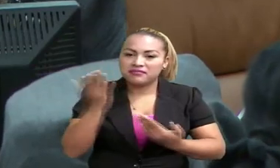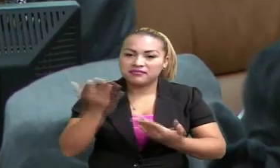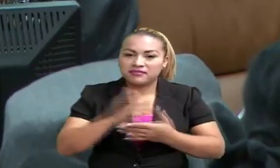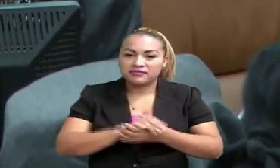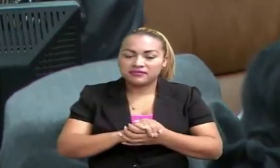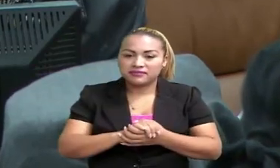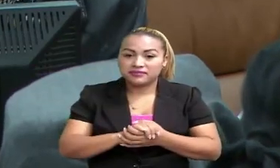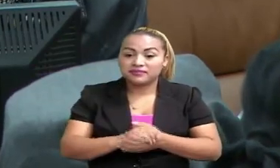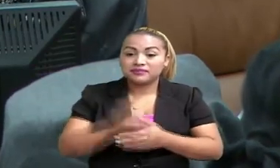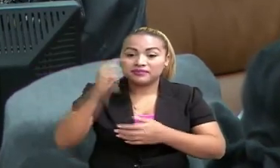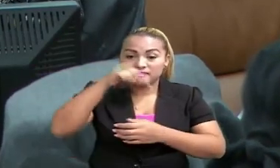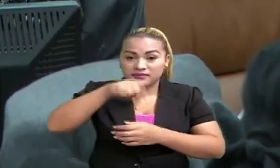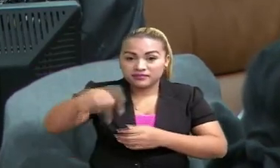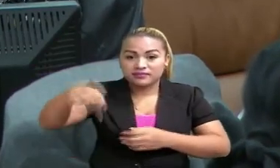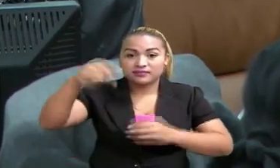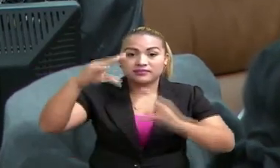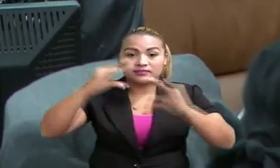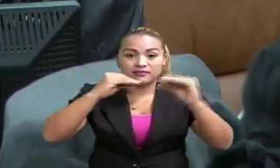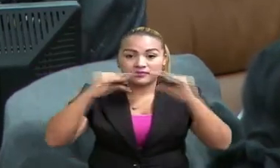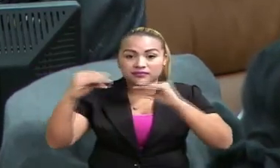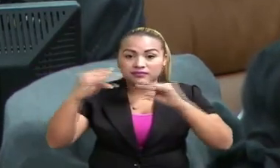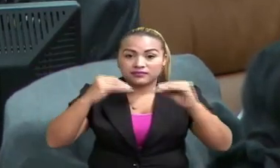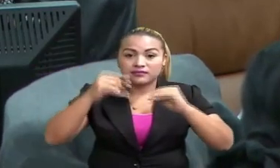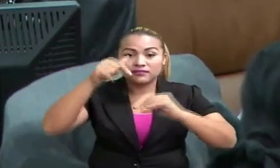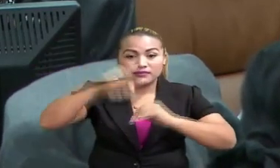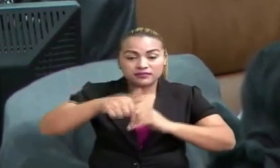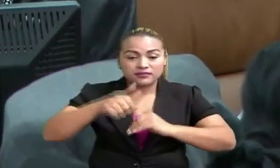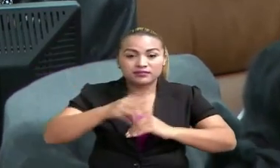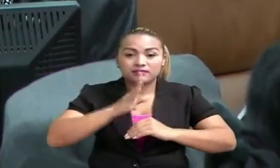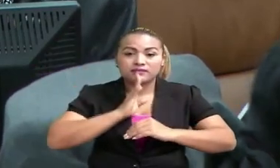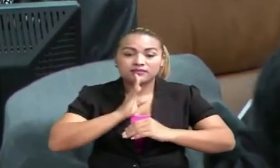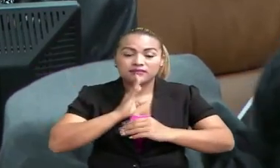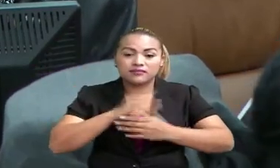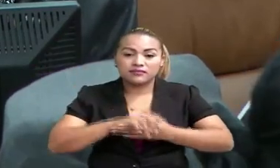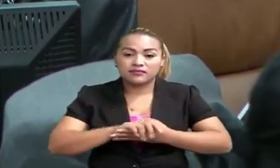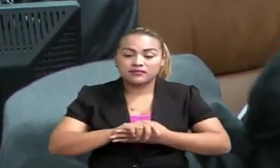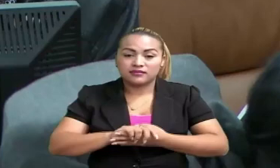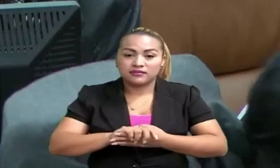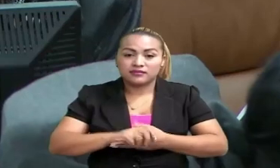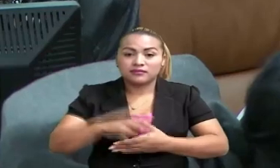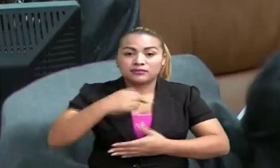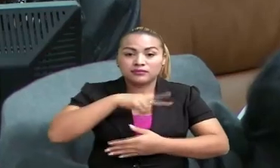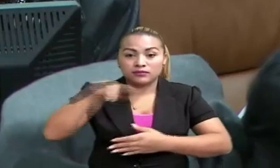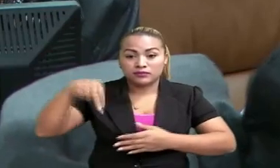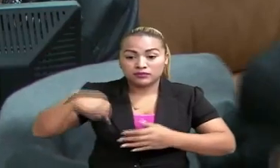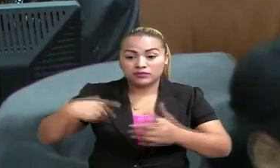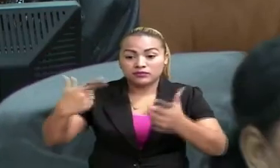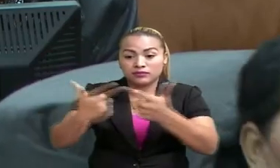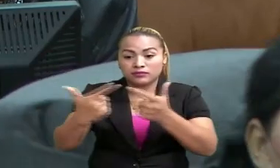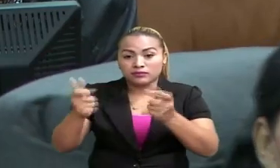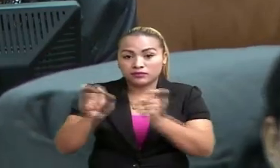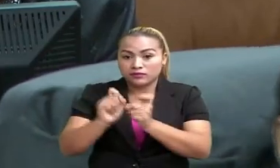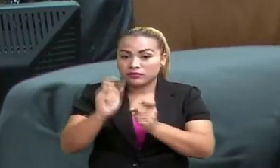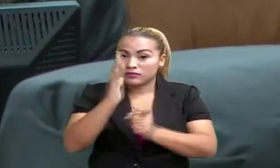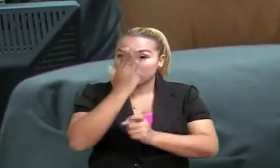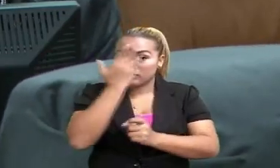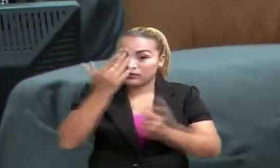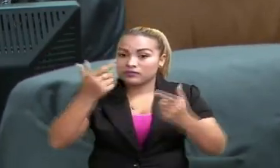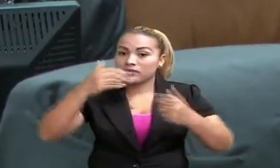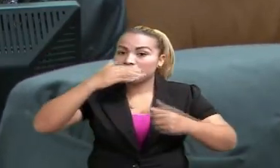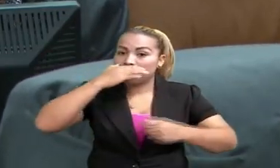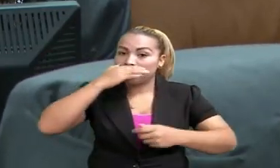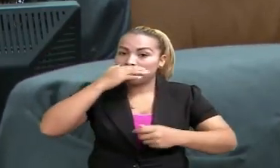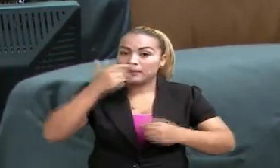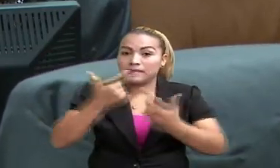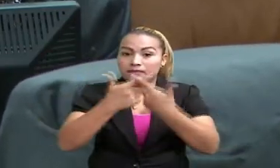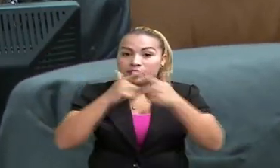Eso es lo que se está planteando. Al menos nosotros, el Frente Sandinista de Liberación Nacional,